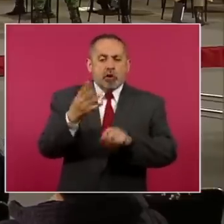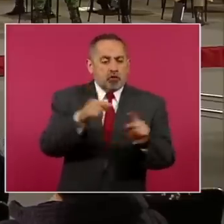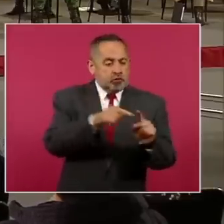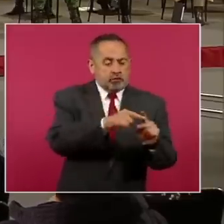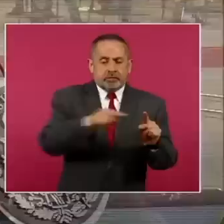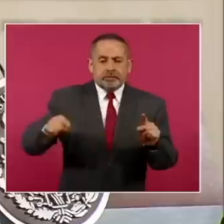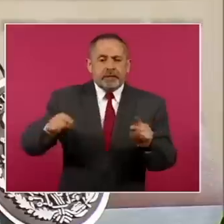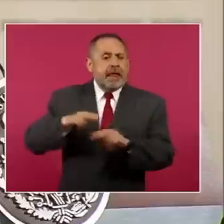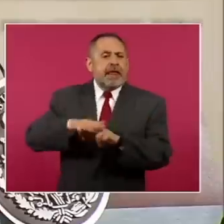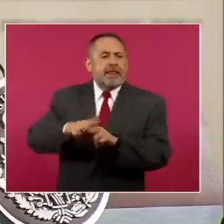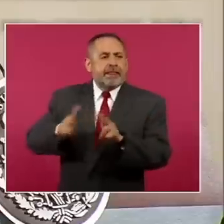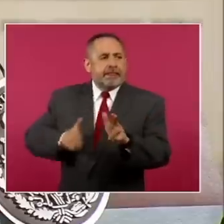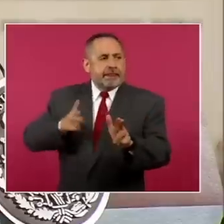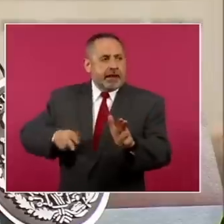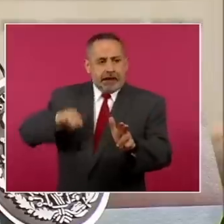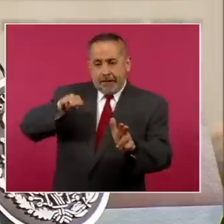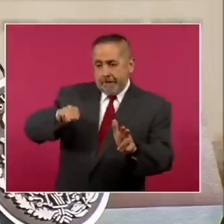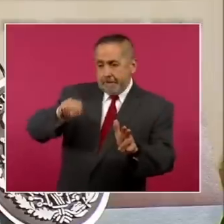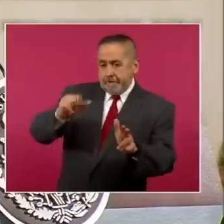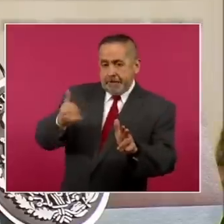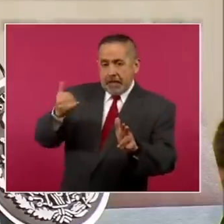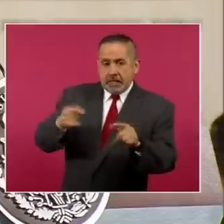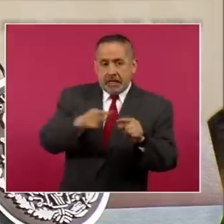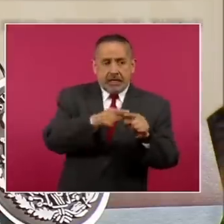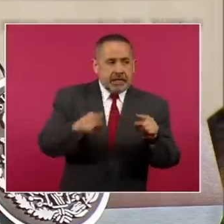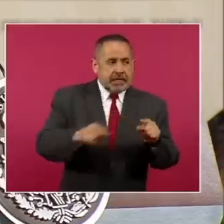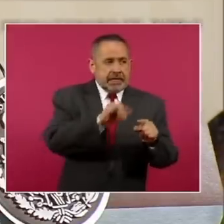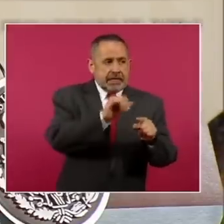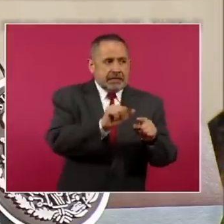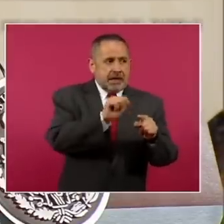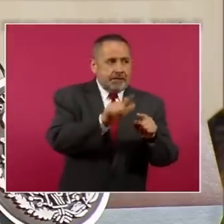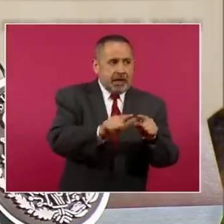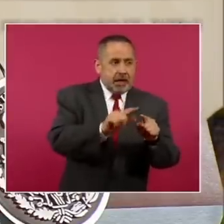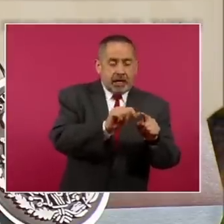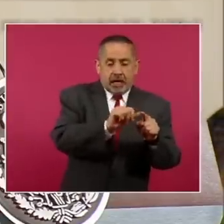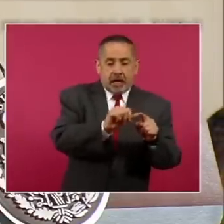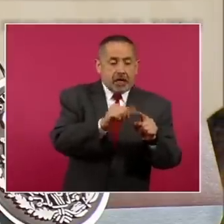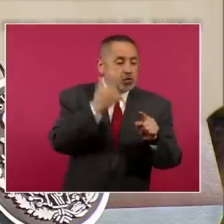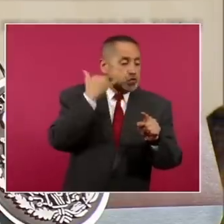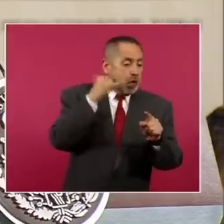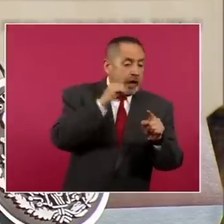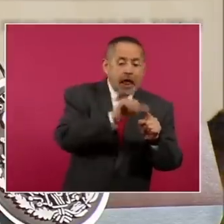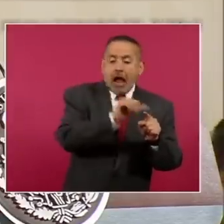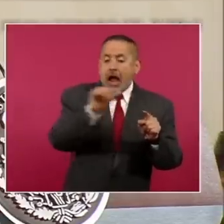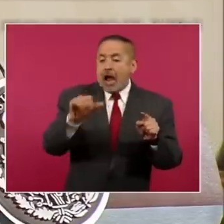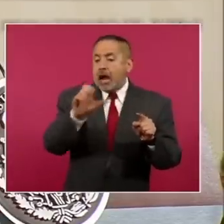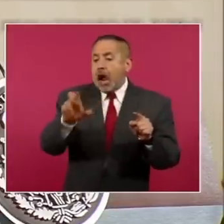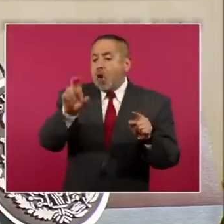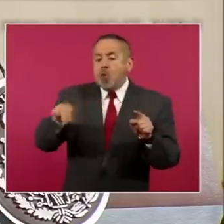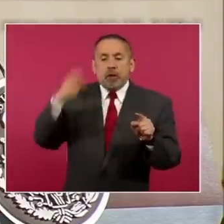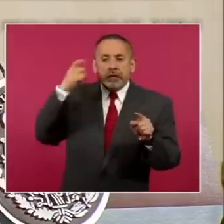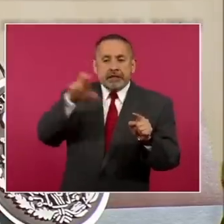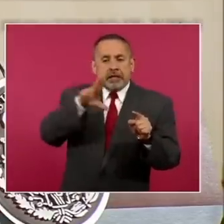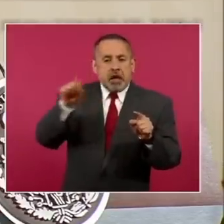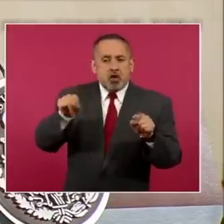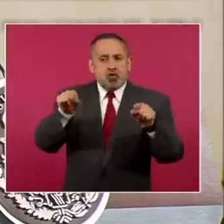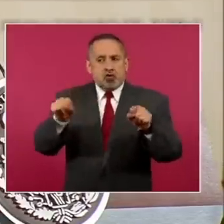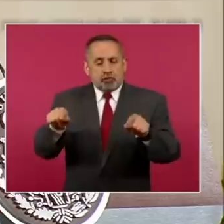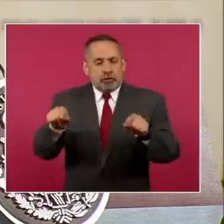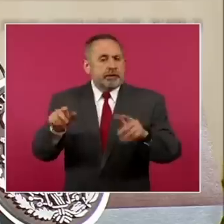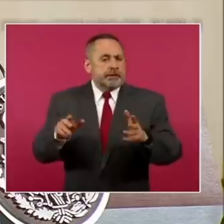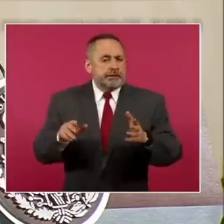tren Maya el tramo cuatro va de izamal Yucatán a Cancún Quintana Roo a lo largo de